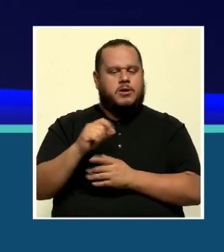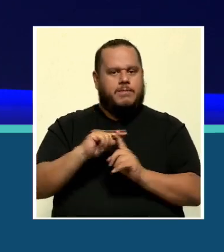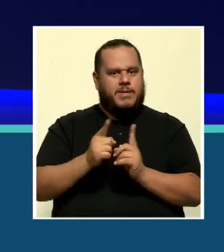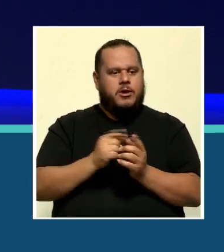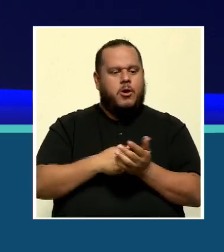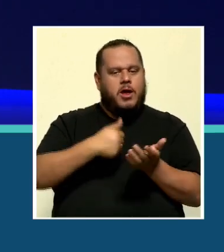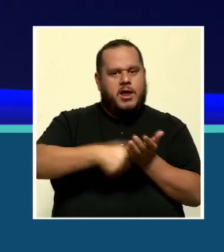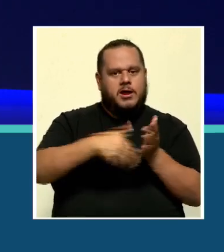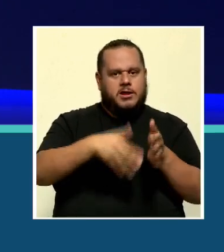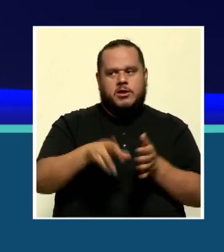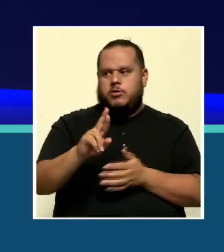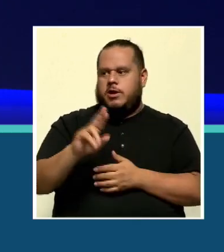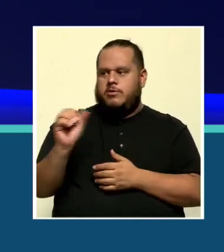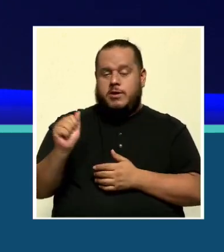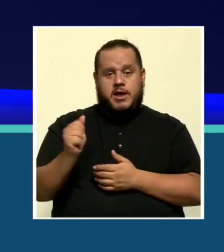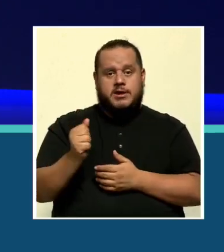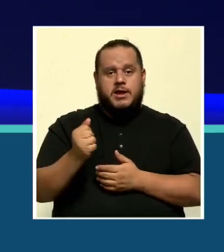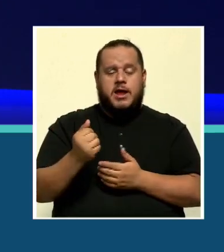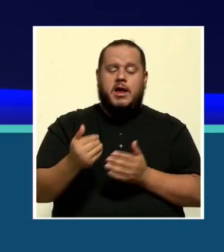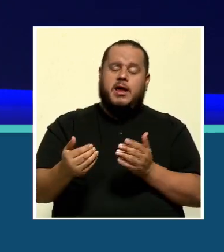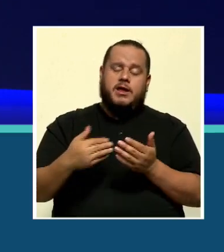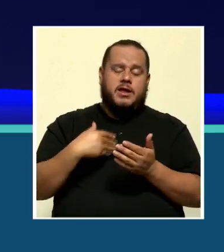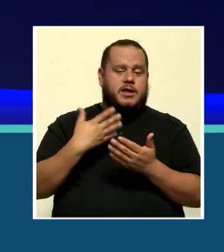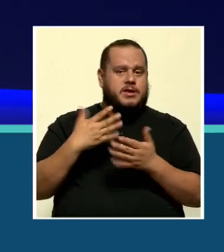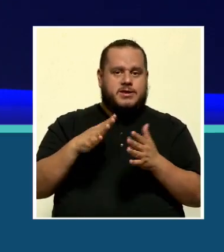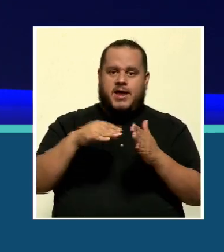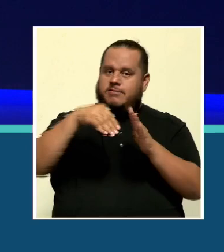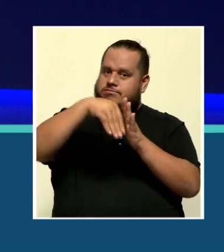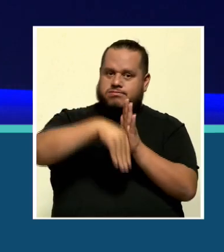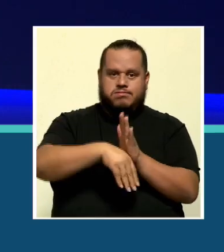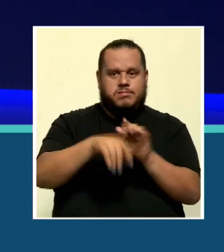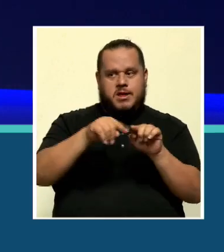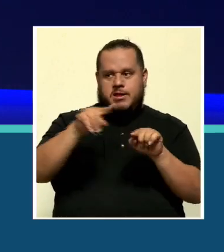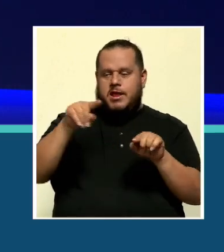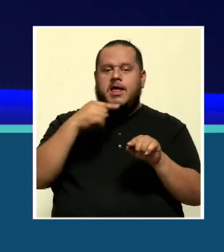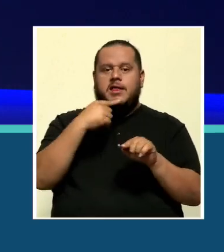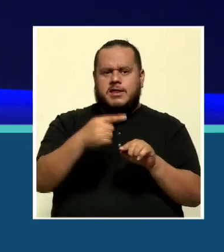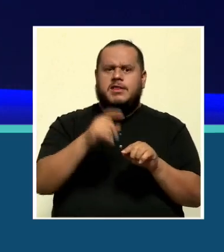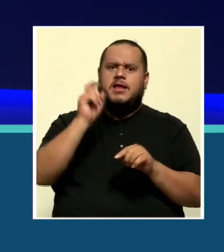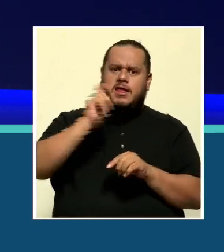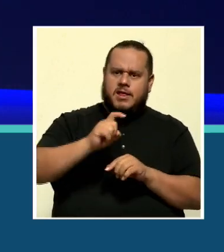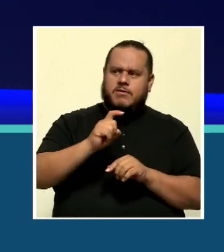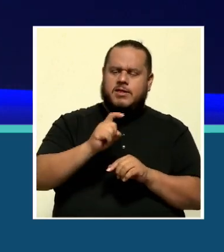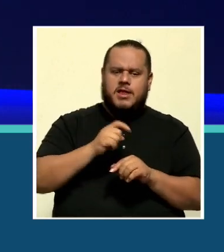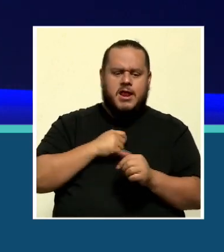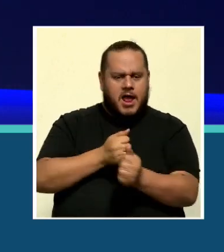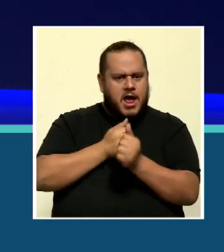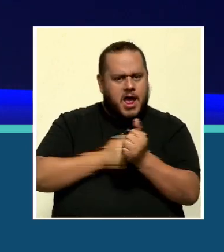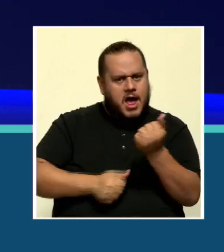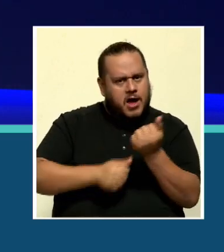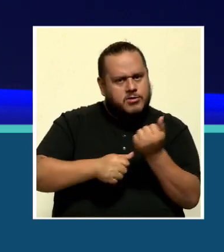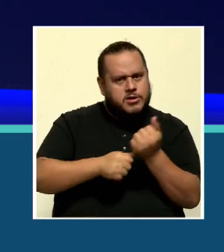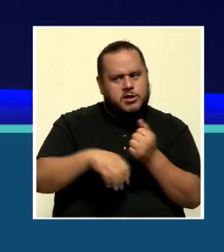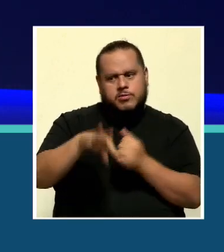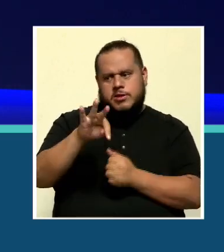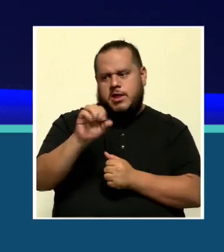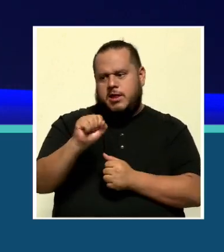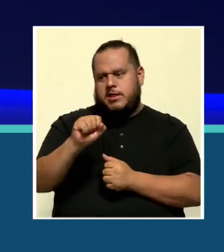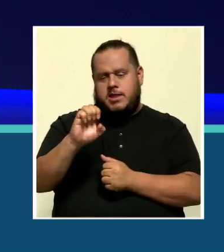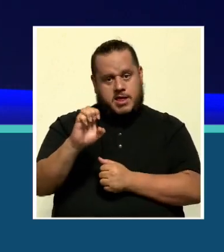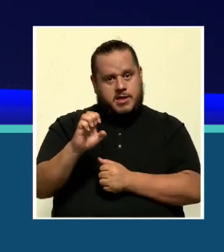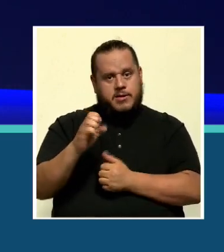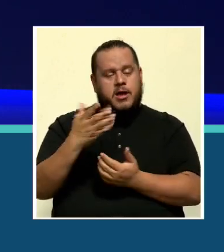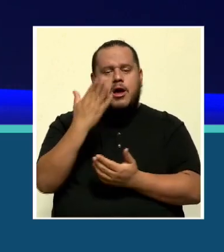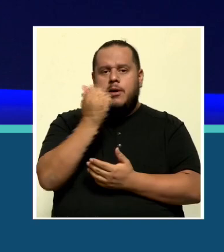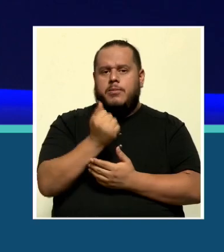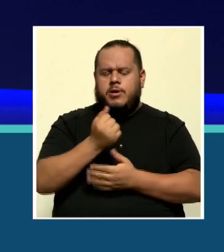que el candidato Rolando Araya arremetió contra las encuestas y alega que deben ser auditadas por el Tribunal Supremo de Elecciones,